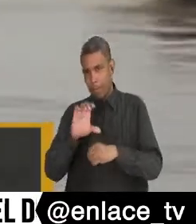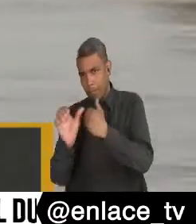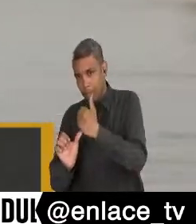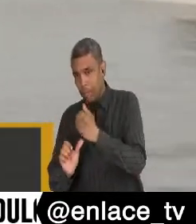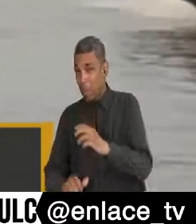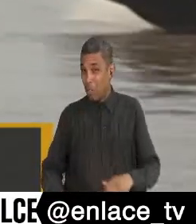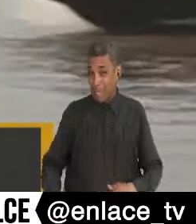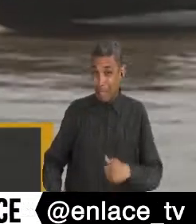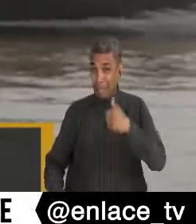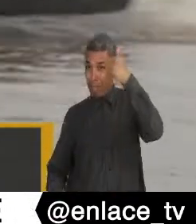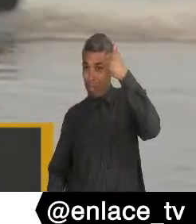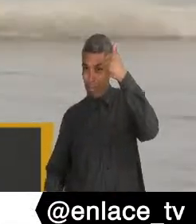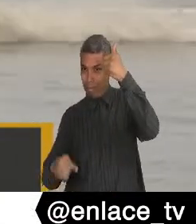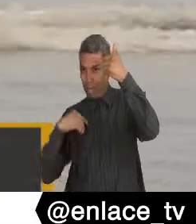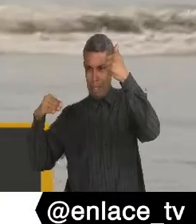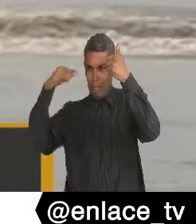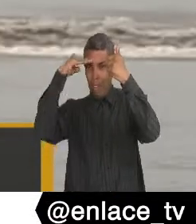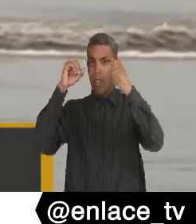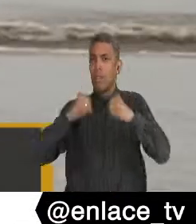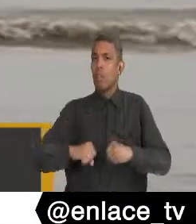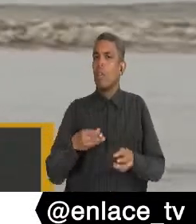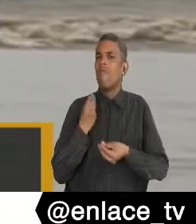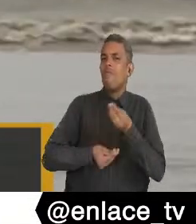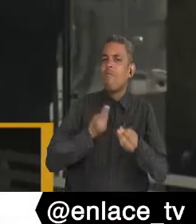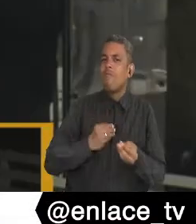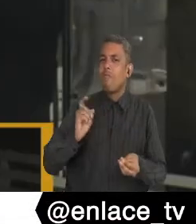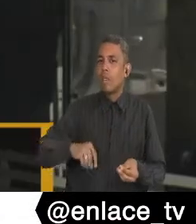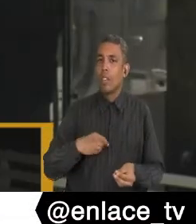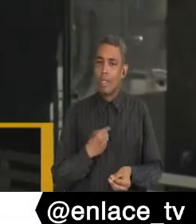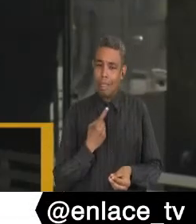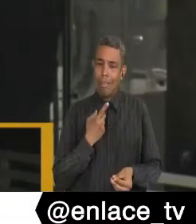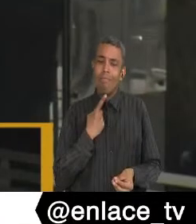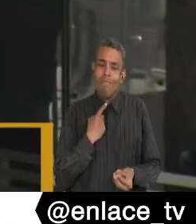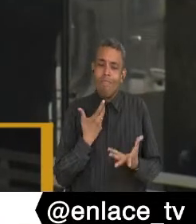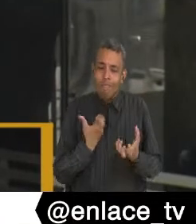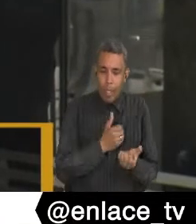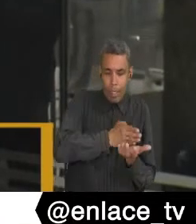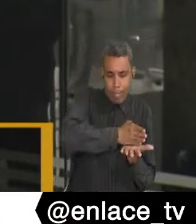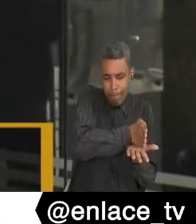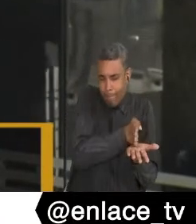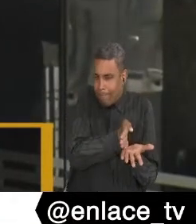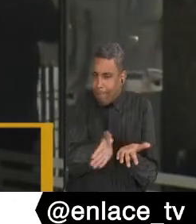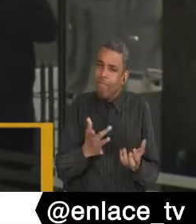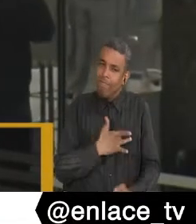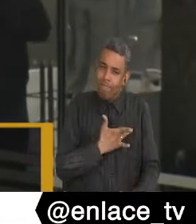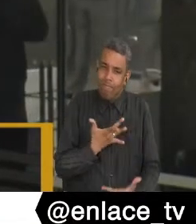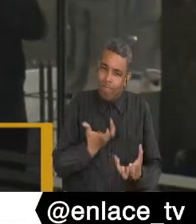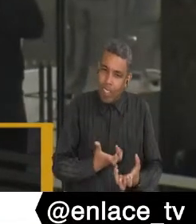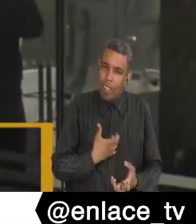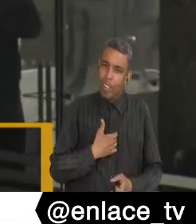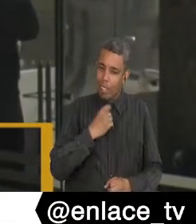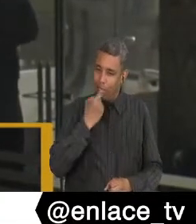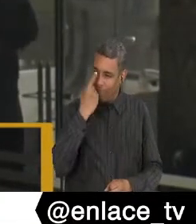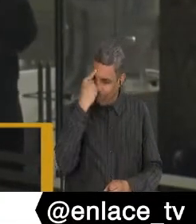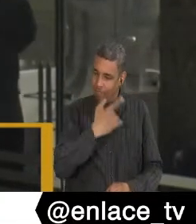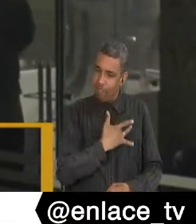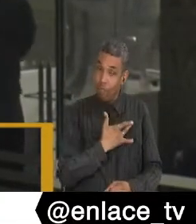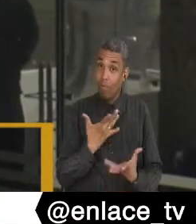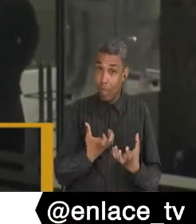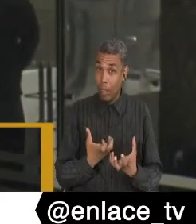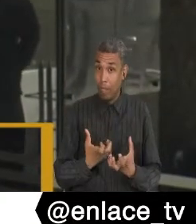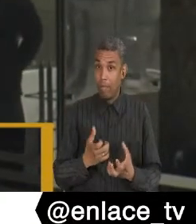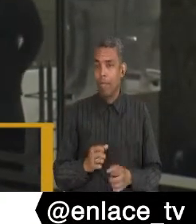necesita? Las ganas, tener la voluntad, la vocación. Pero también hay unos requisitos que tiene que cumplir el joven. Para esto tiene que